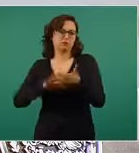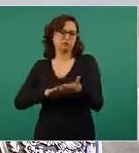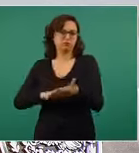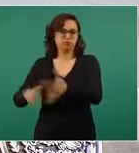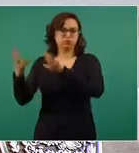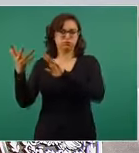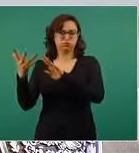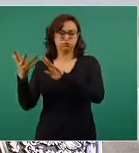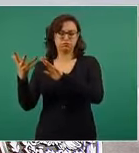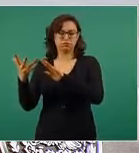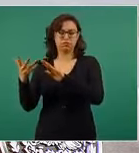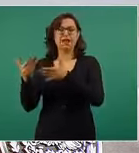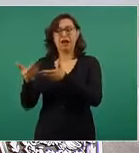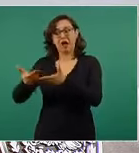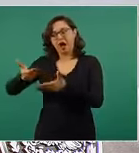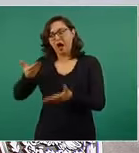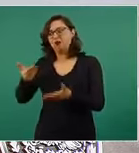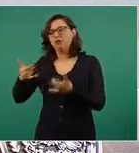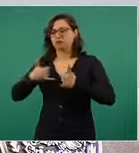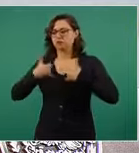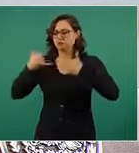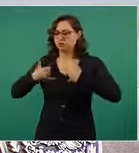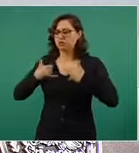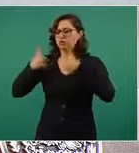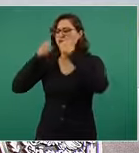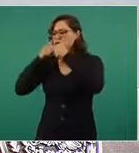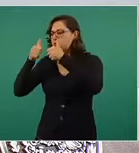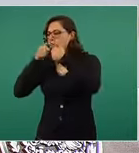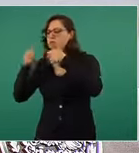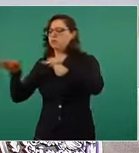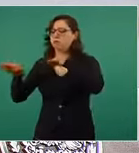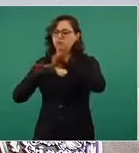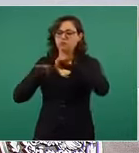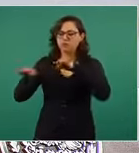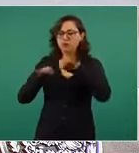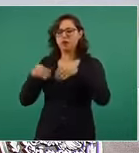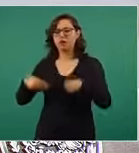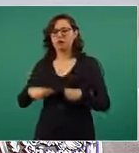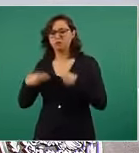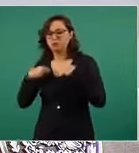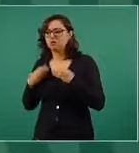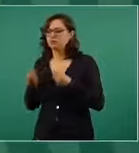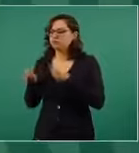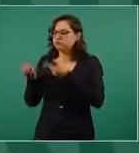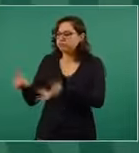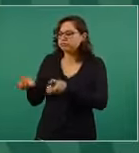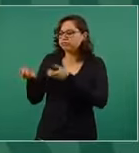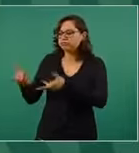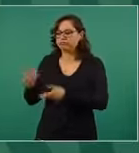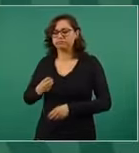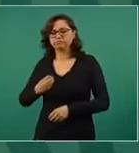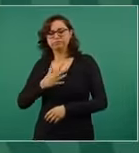jóvenes, el que haya empleos, el que haya bienestar, el que haya esperanzas,